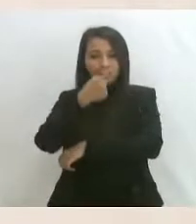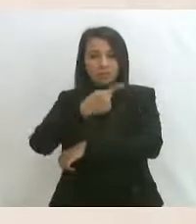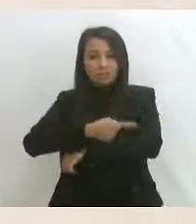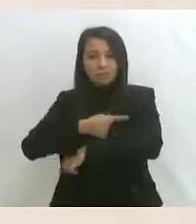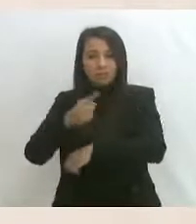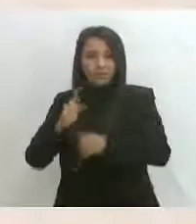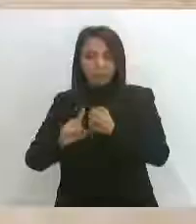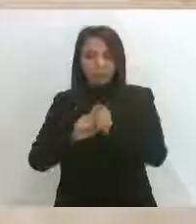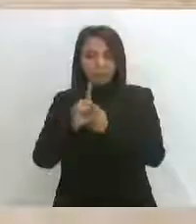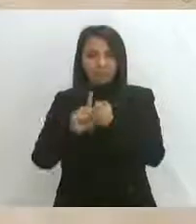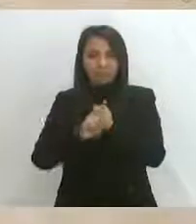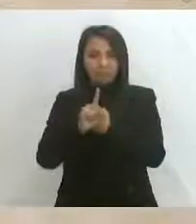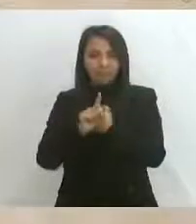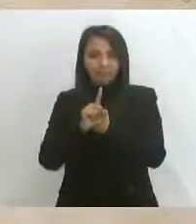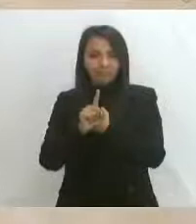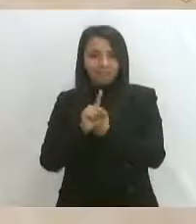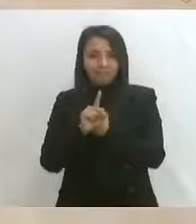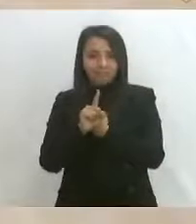no